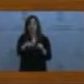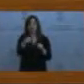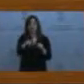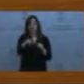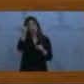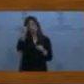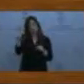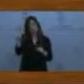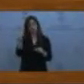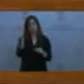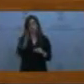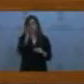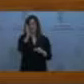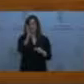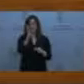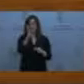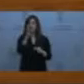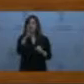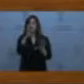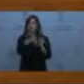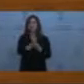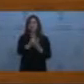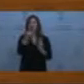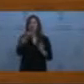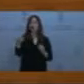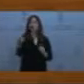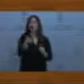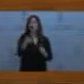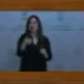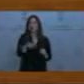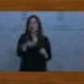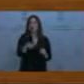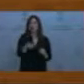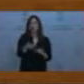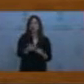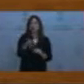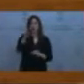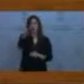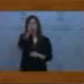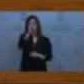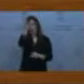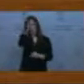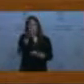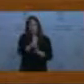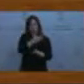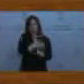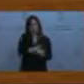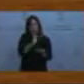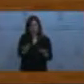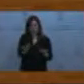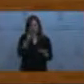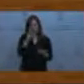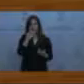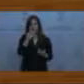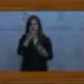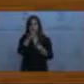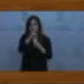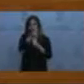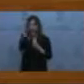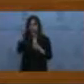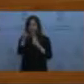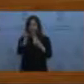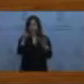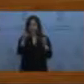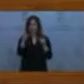está juzgando algo con términos peyorativos de una manera, prejuzgándola. Miremos, por ejemplo, el caso de Madrid, donde hay libertad educativa. Madrid